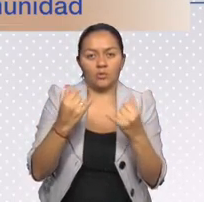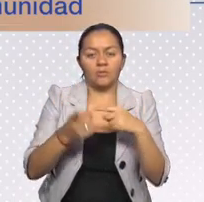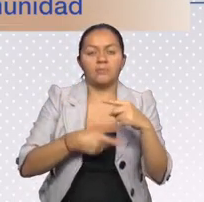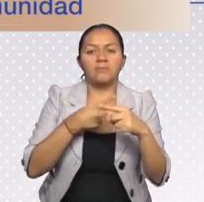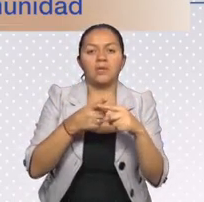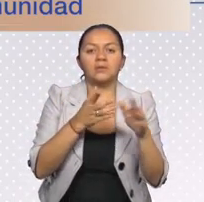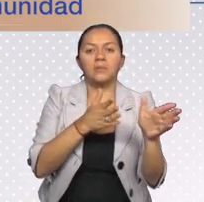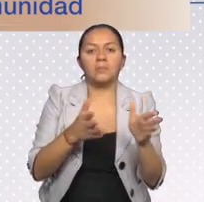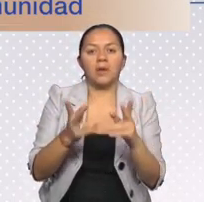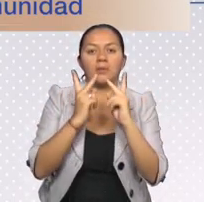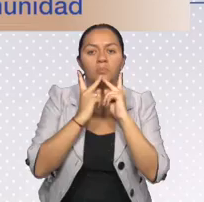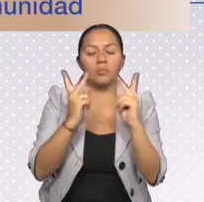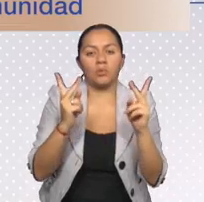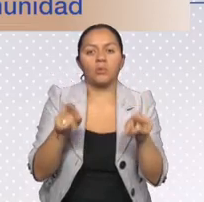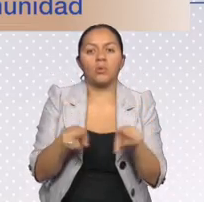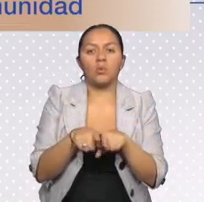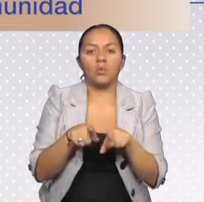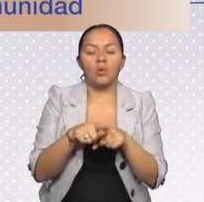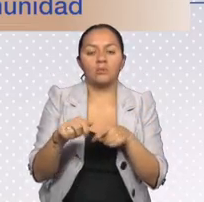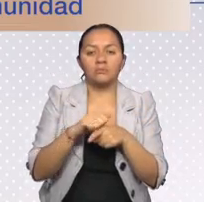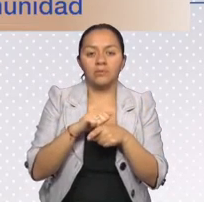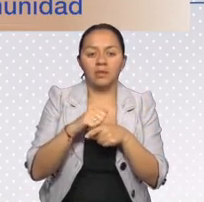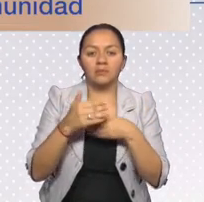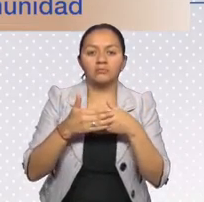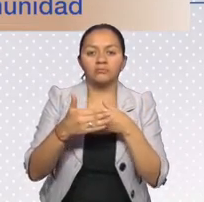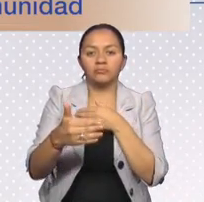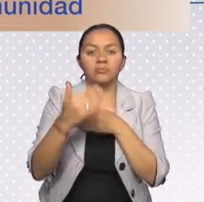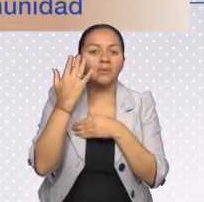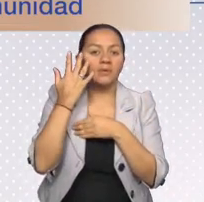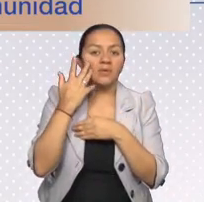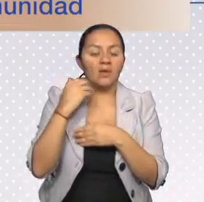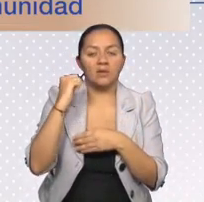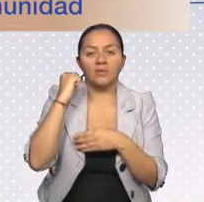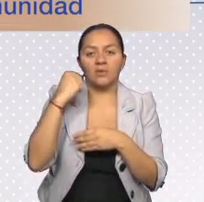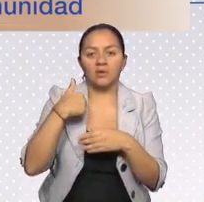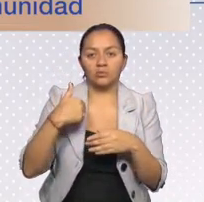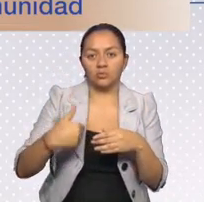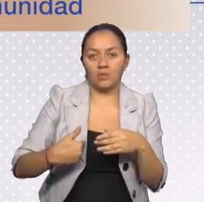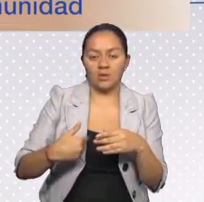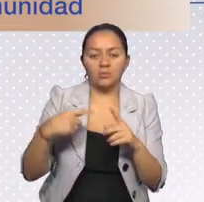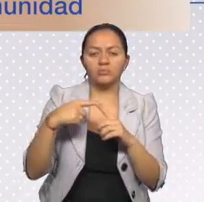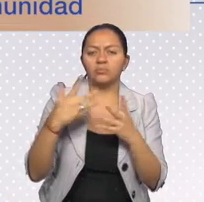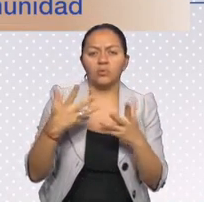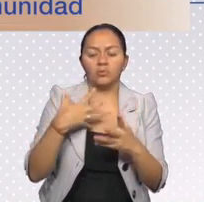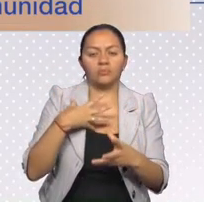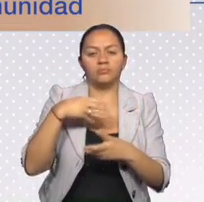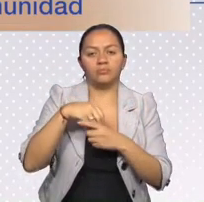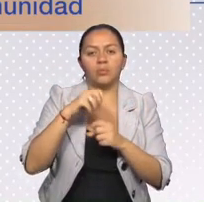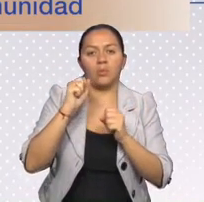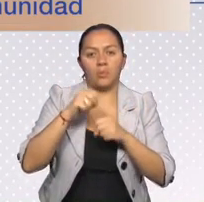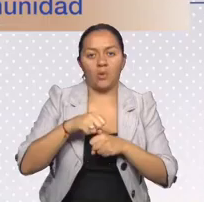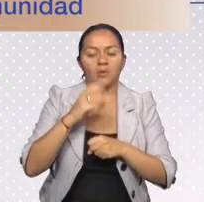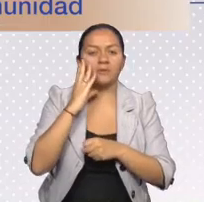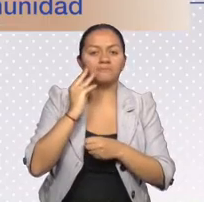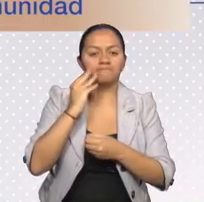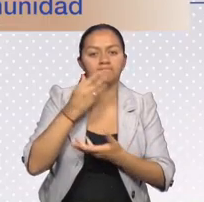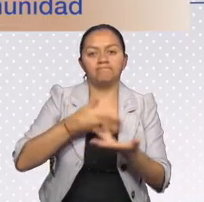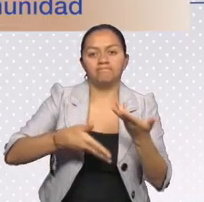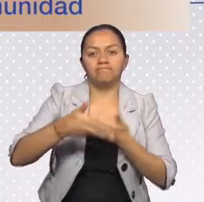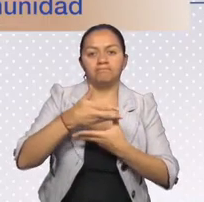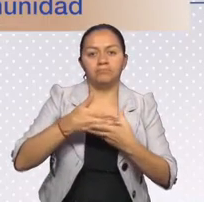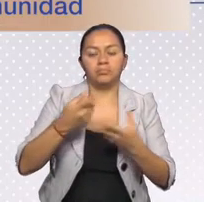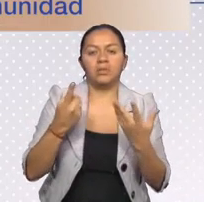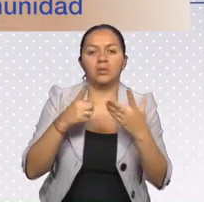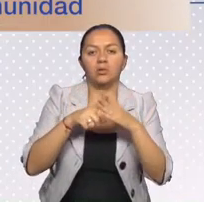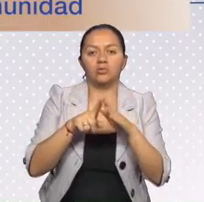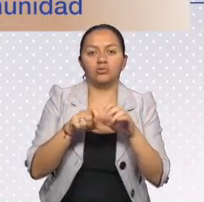desde la política pública sino desde el ejercicio cotidiano de los derechos humanos y podemos experimentar la inclusión